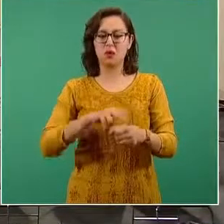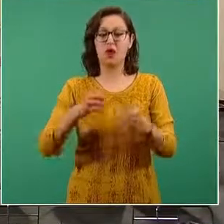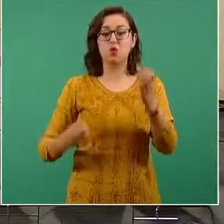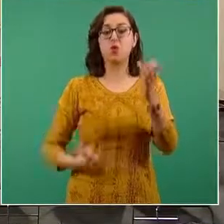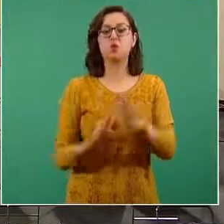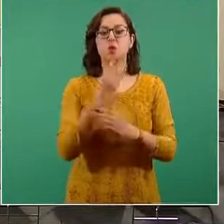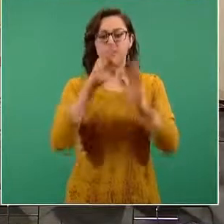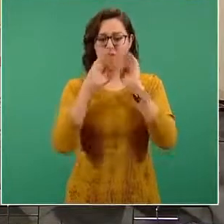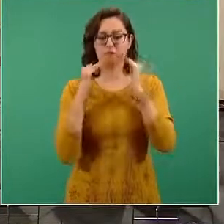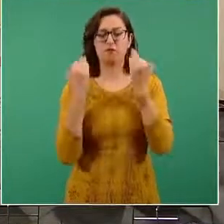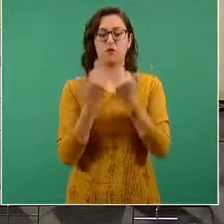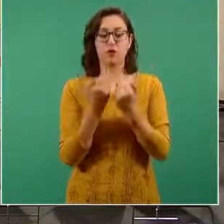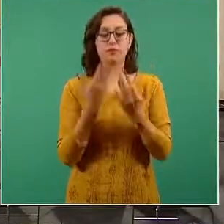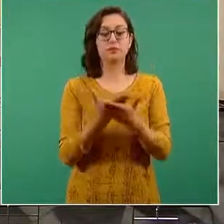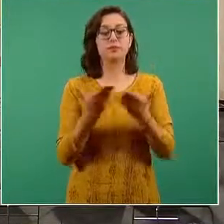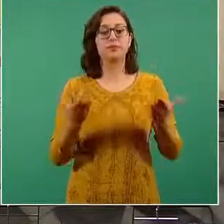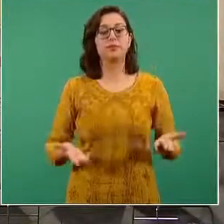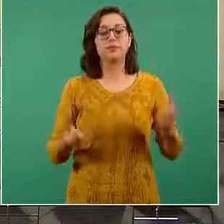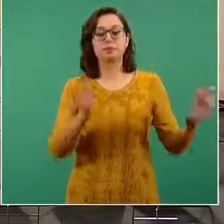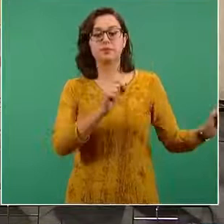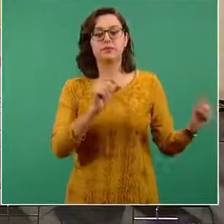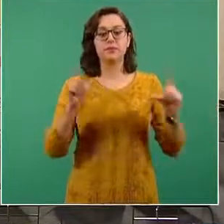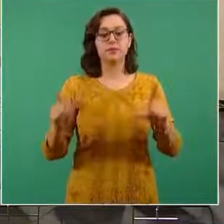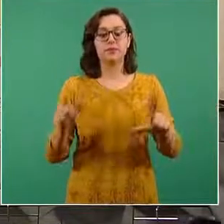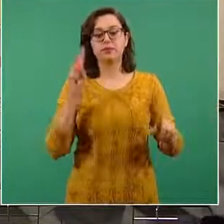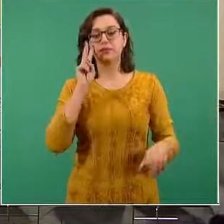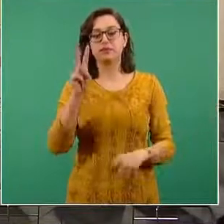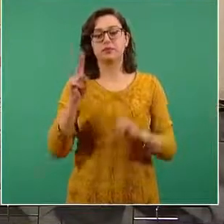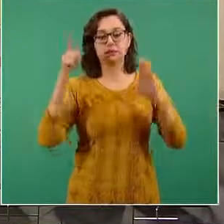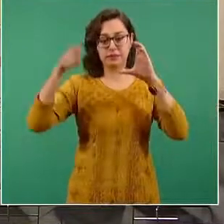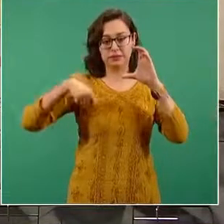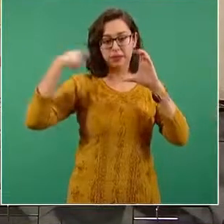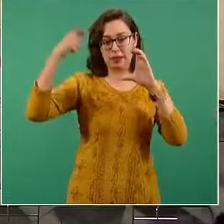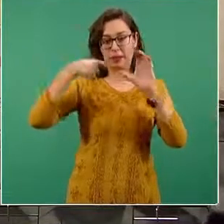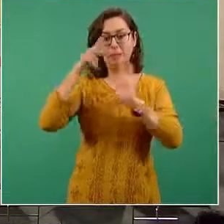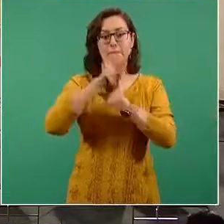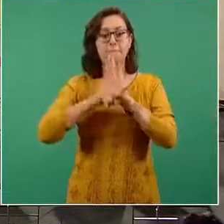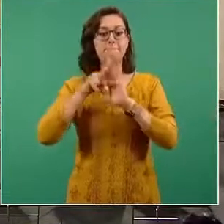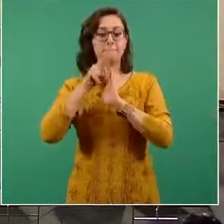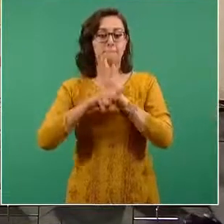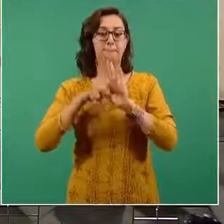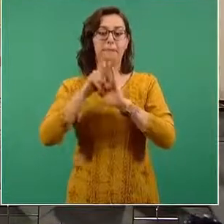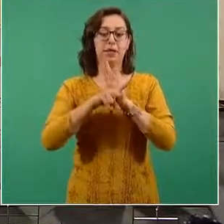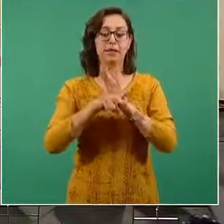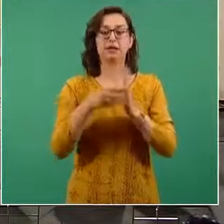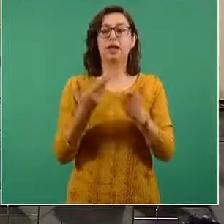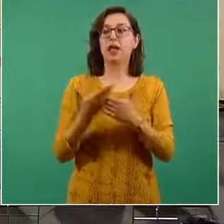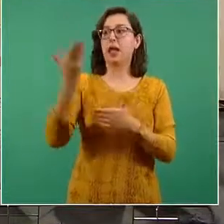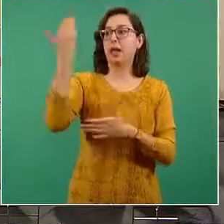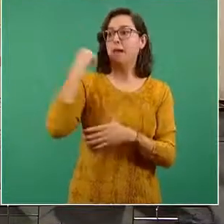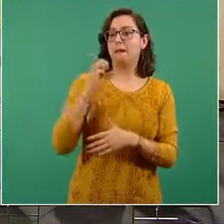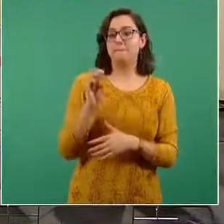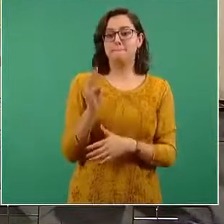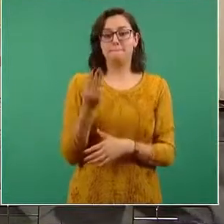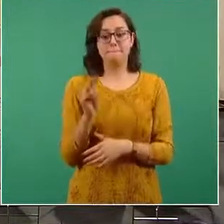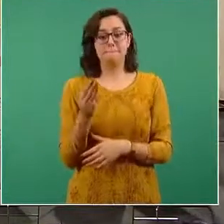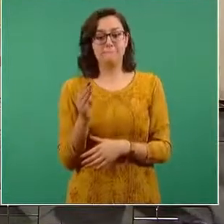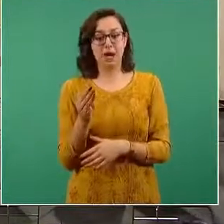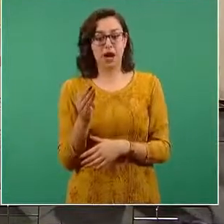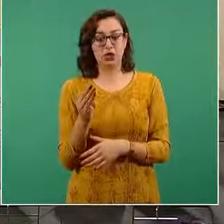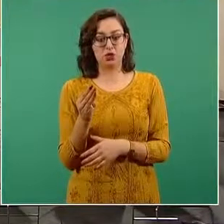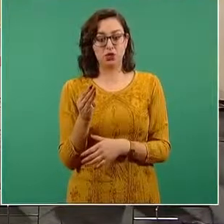de que nos presenten un video. Este video lo elaboramos en el mes de mayo y